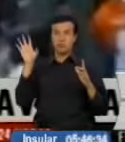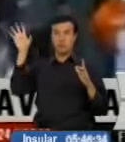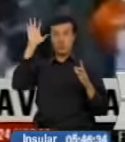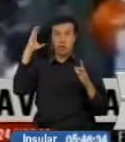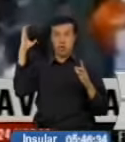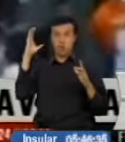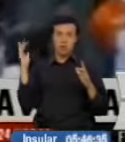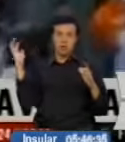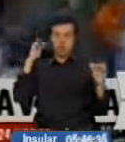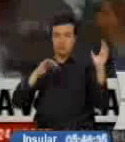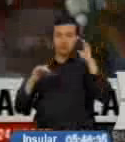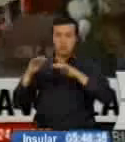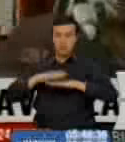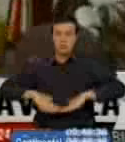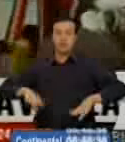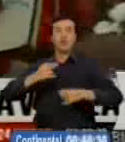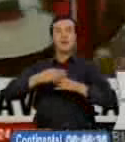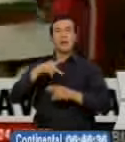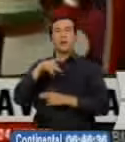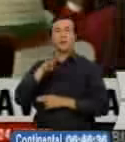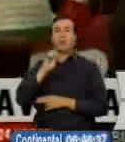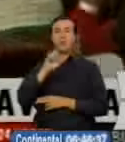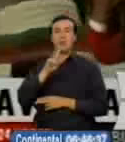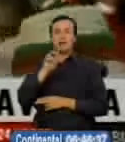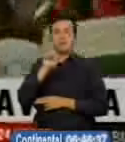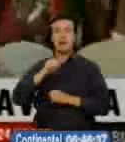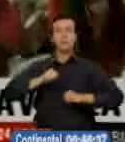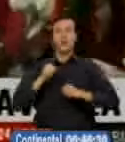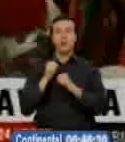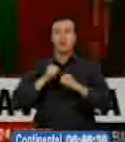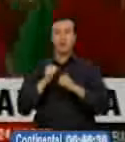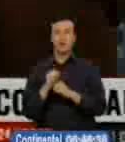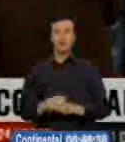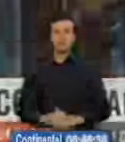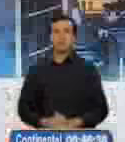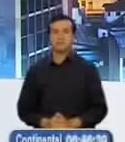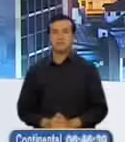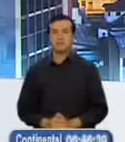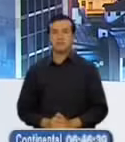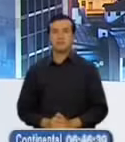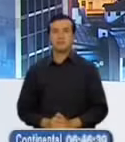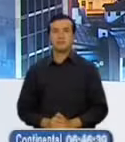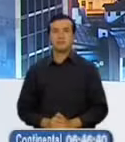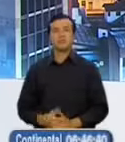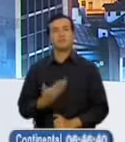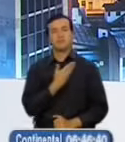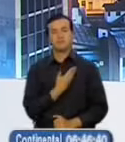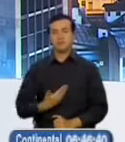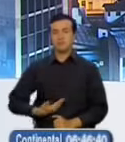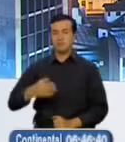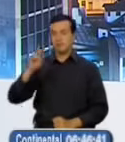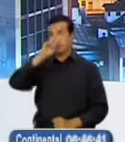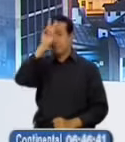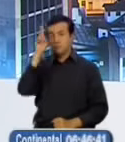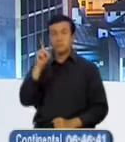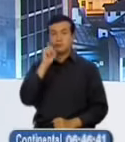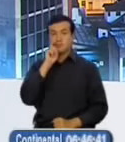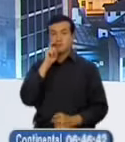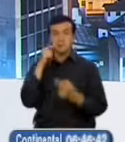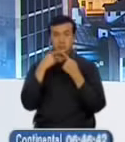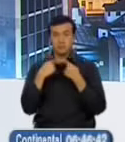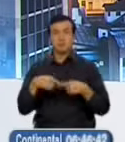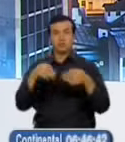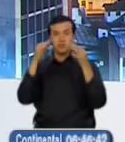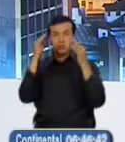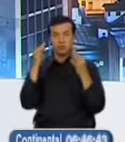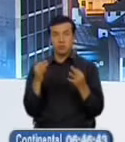Colombia fue la Plaza de Bolívar en Bogotá. Y el presidente de Venezuela, Nicolás Maduro, confirmó que cumplirá